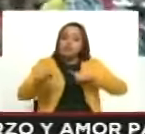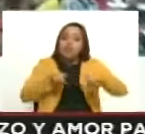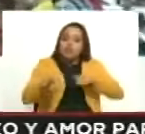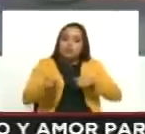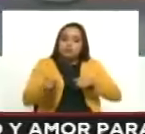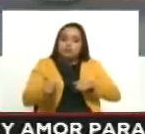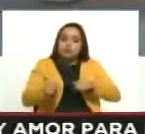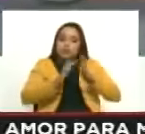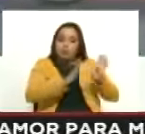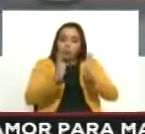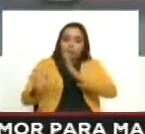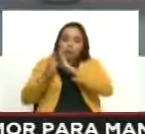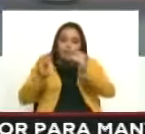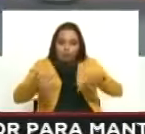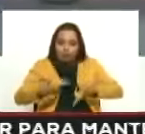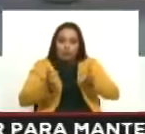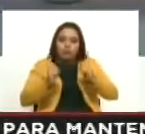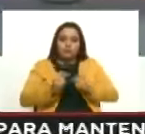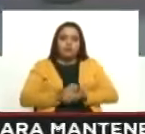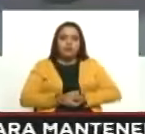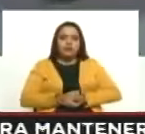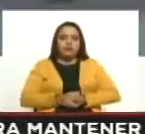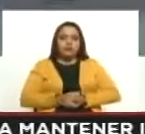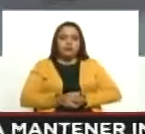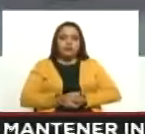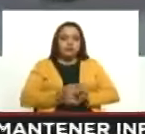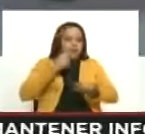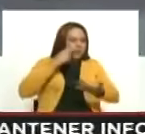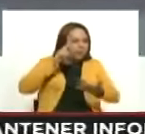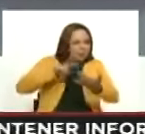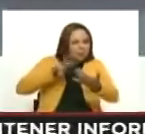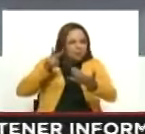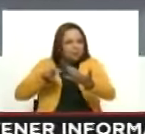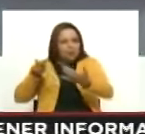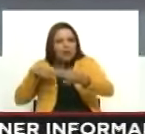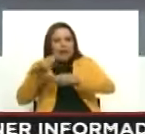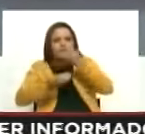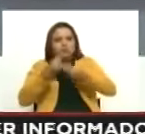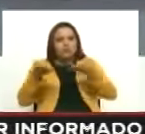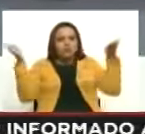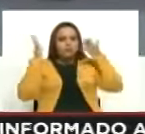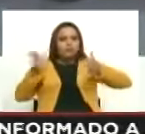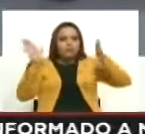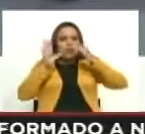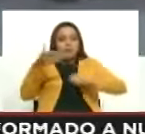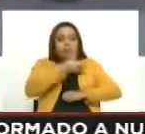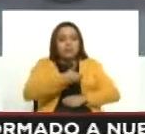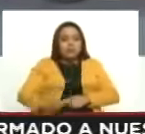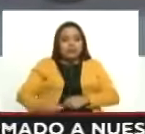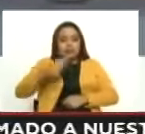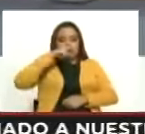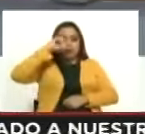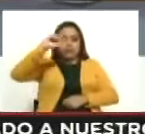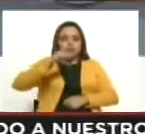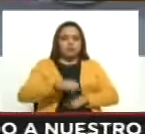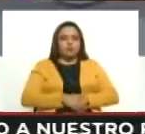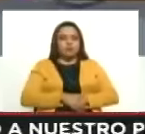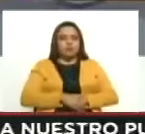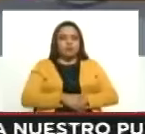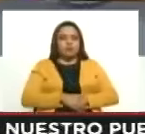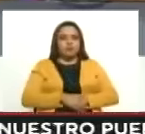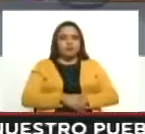puede. Revisamos y le hicimos una recomendación al hermano presidente Nicolás Maduro, que